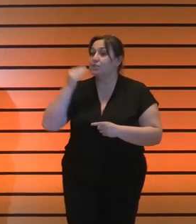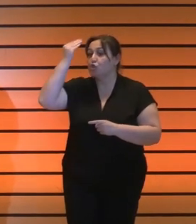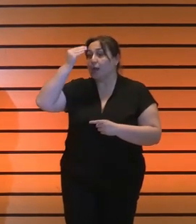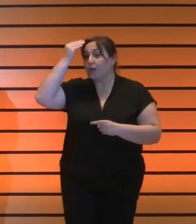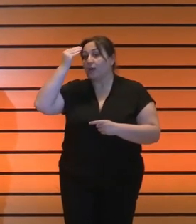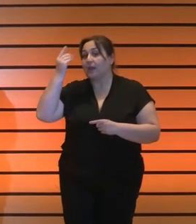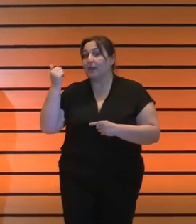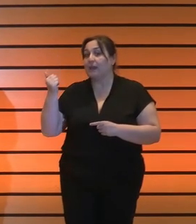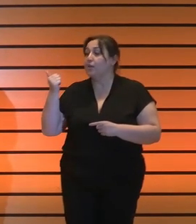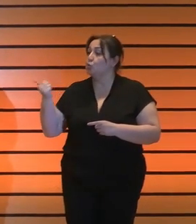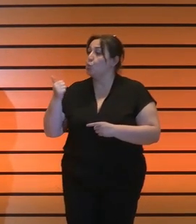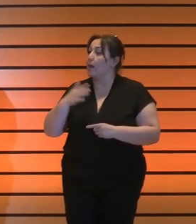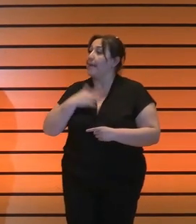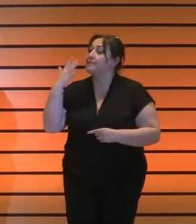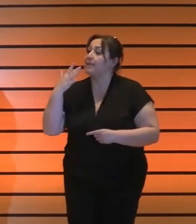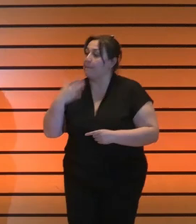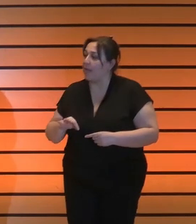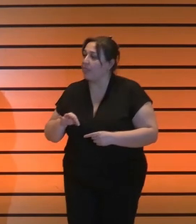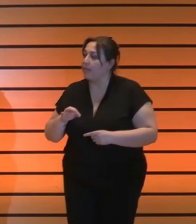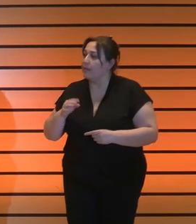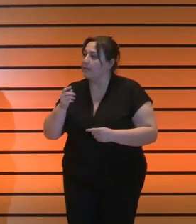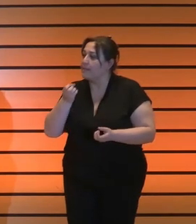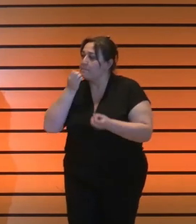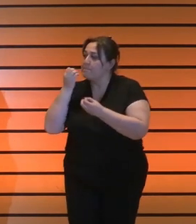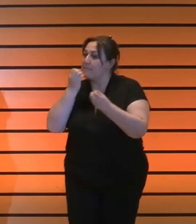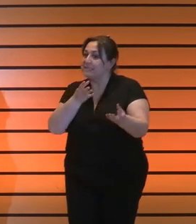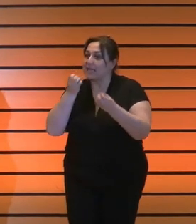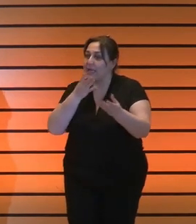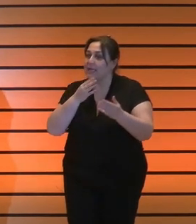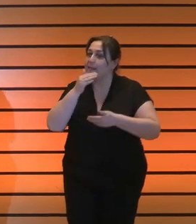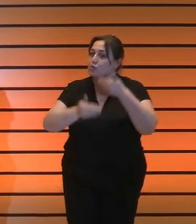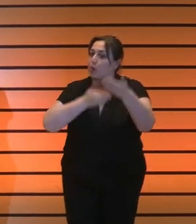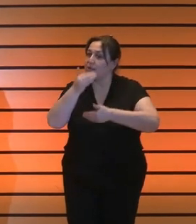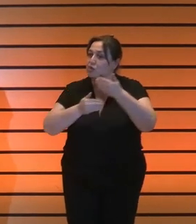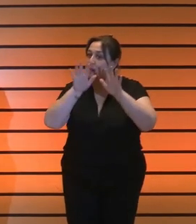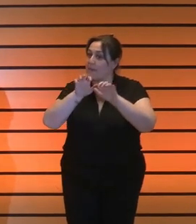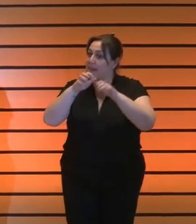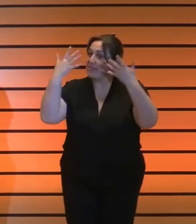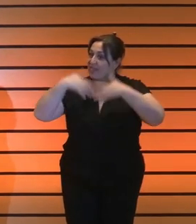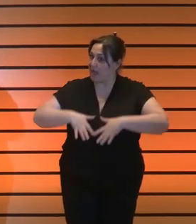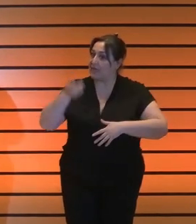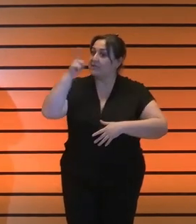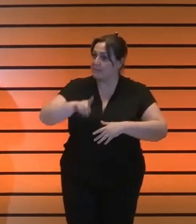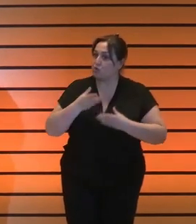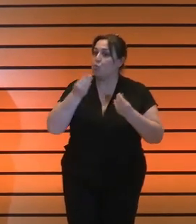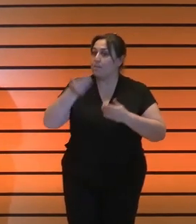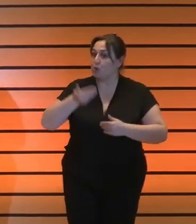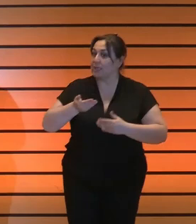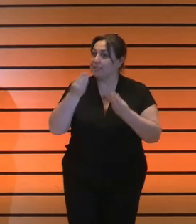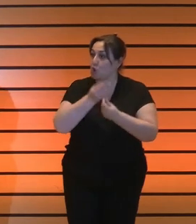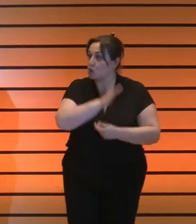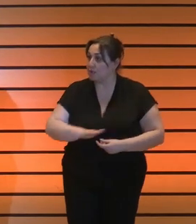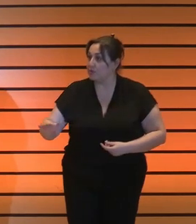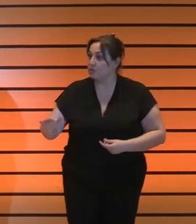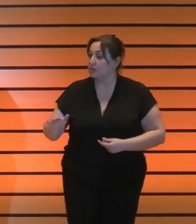que eres capaz de mandarnos un mensaje que en los procesos de aprendizaje son muy importantes con los niños y